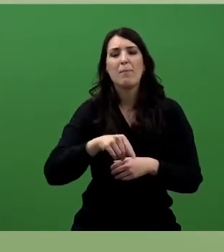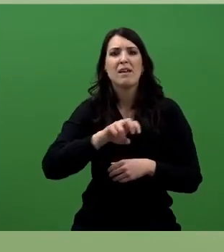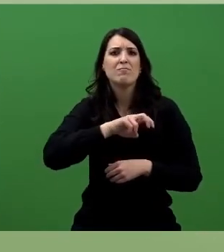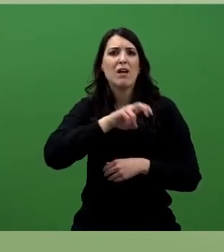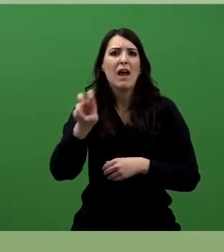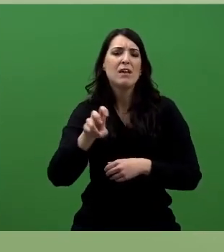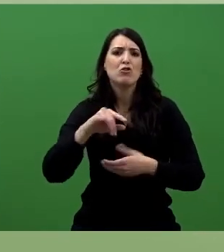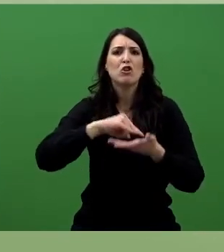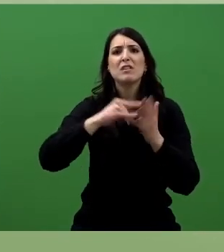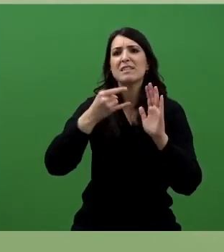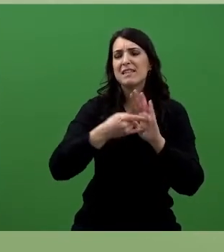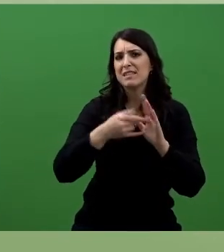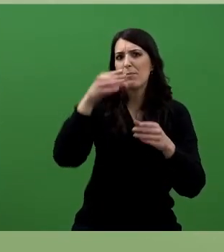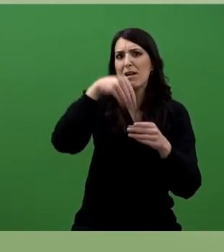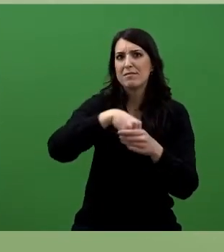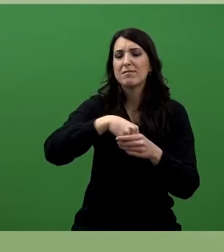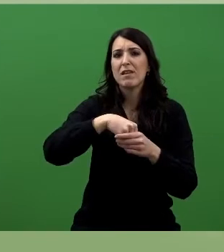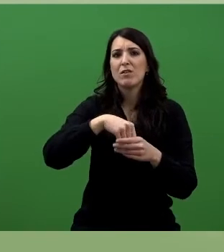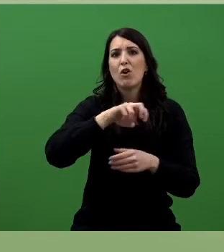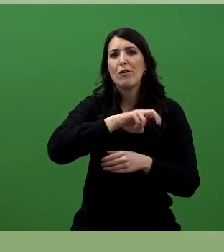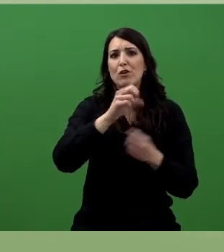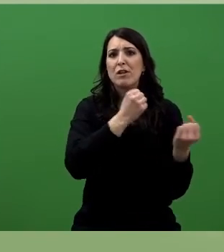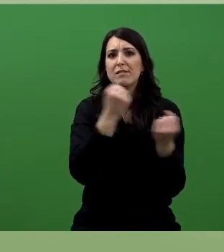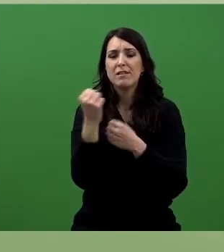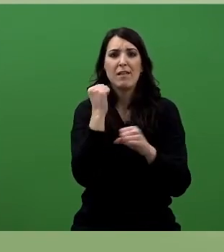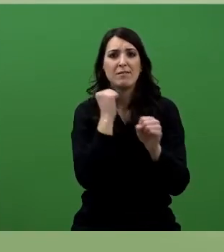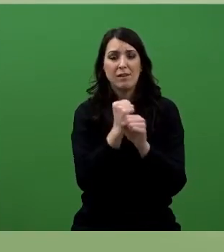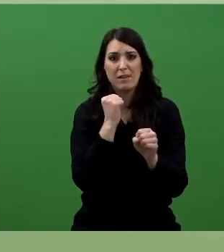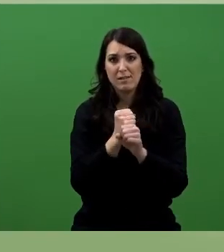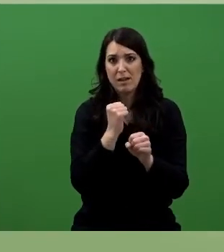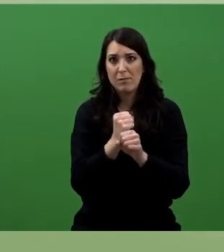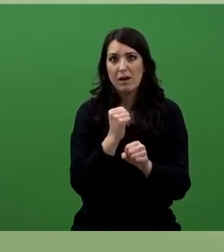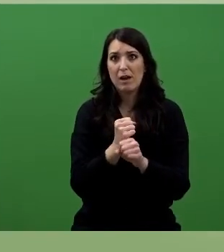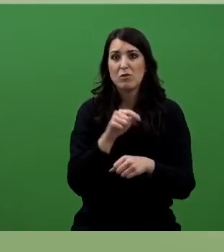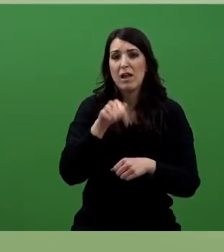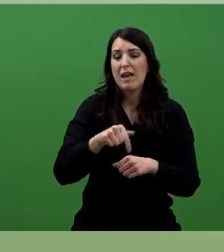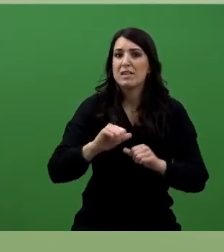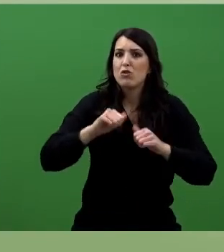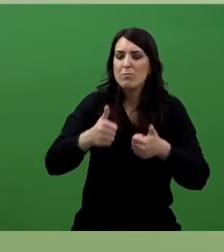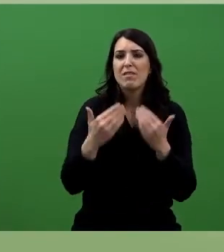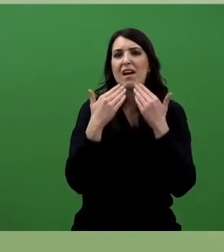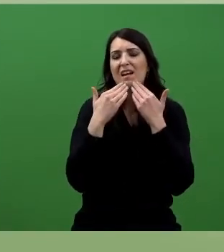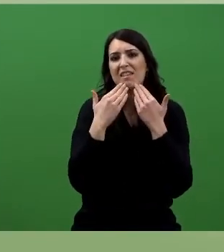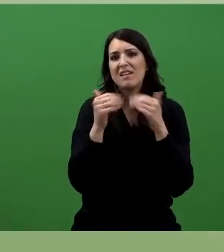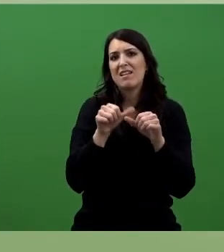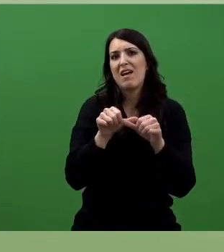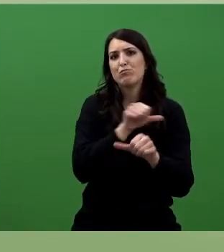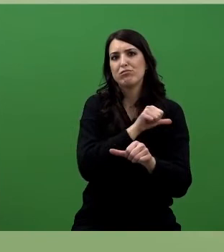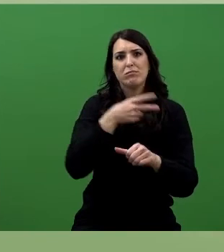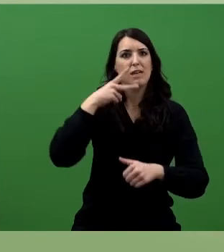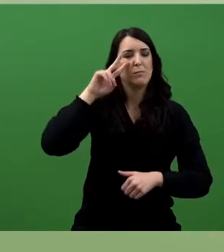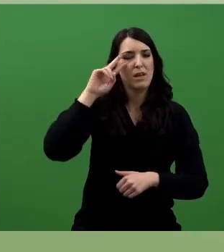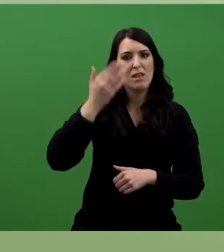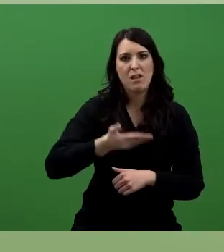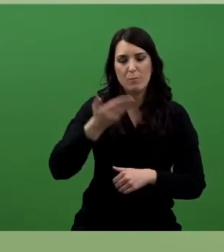Orphanet, Human Phenotype Ontology, Eurordis, etc. Es decir, no empieza de la nada, esto empieza ya con un background muy importante a